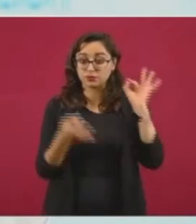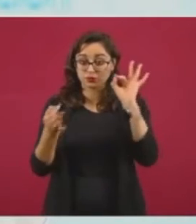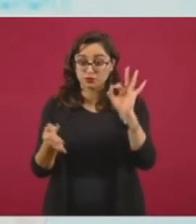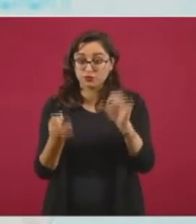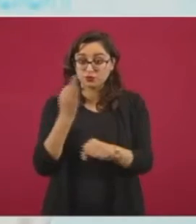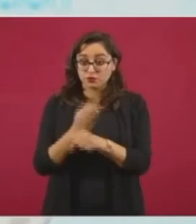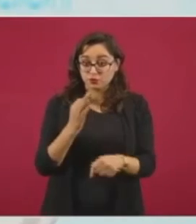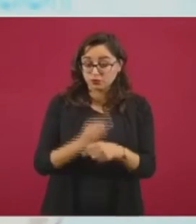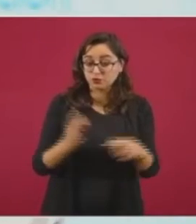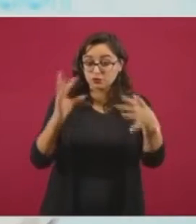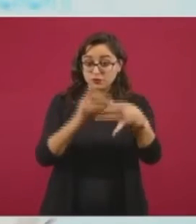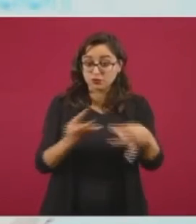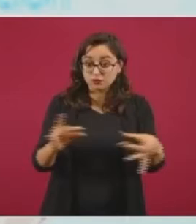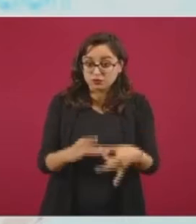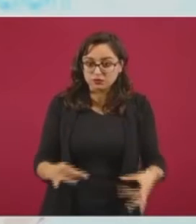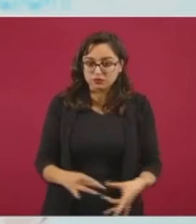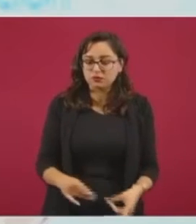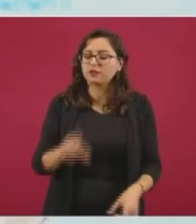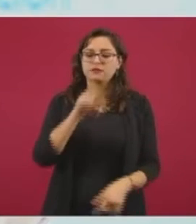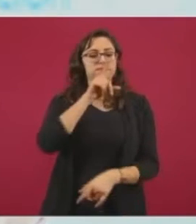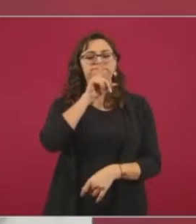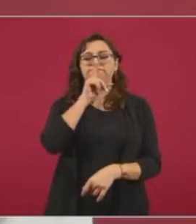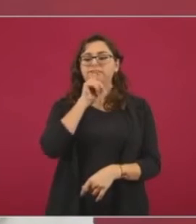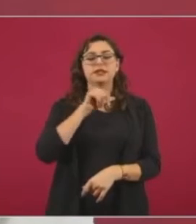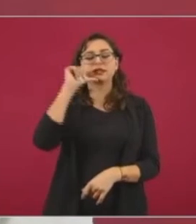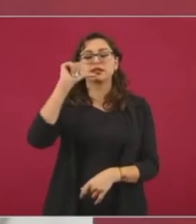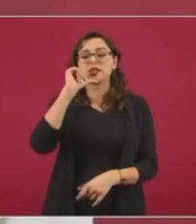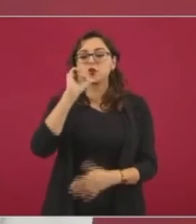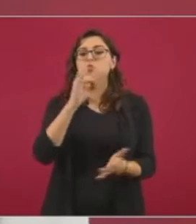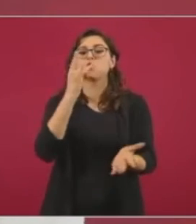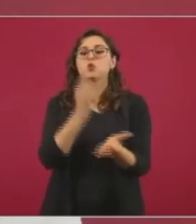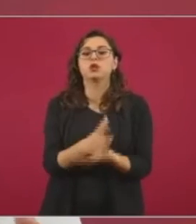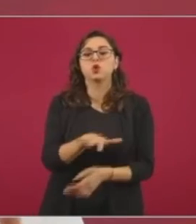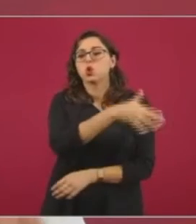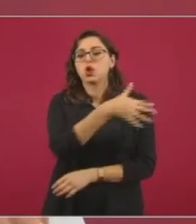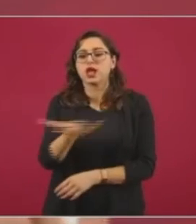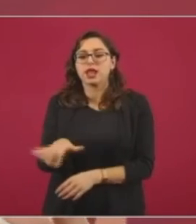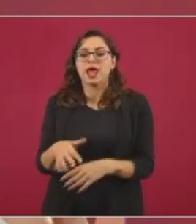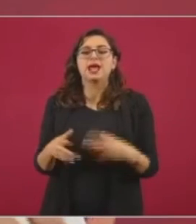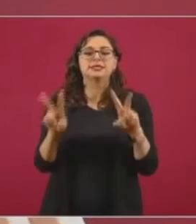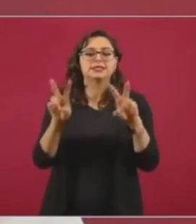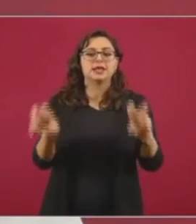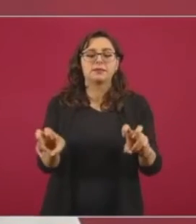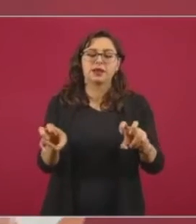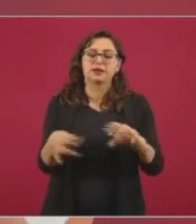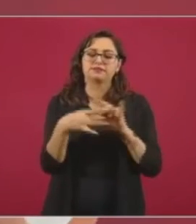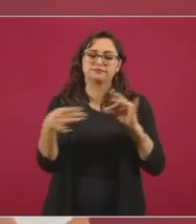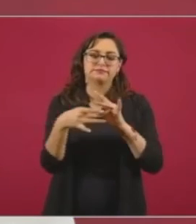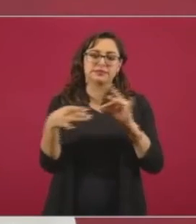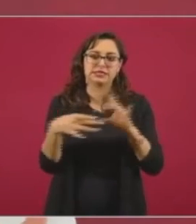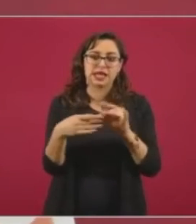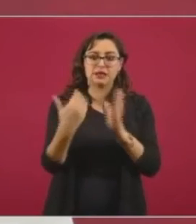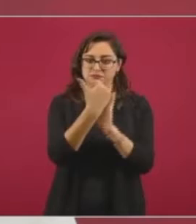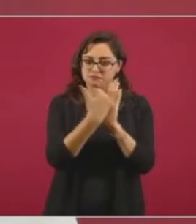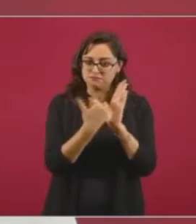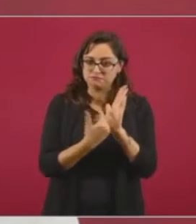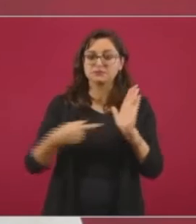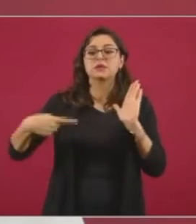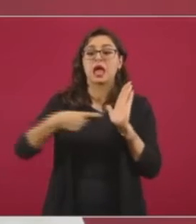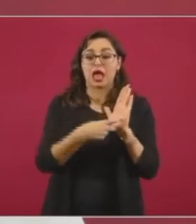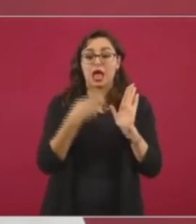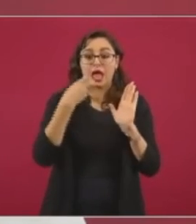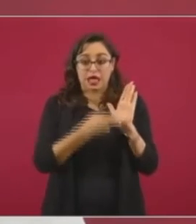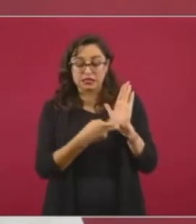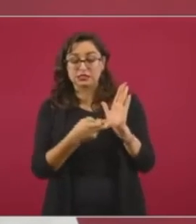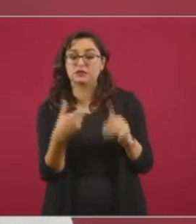detallar ahora, solo quiero que sepan en forma general que es la guía con la que México